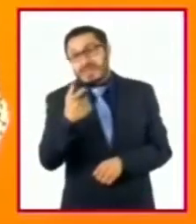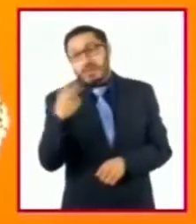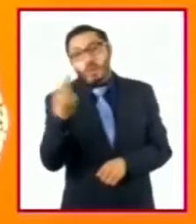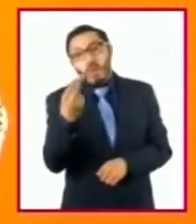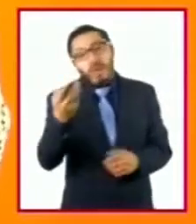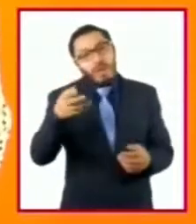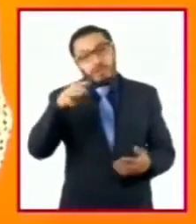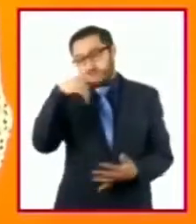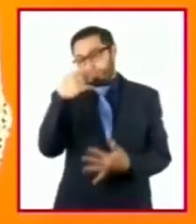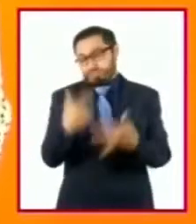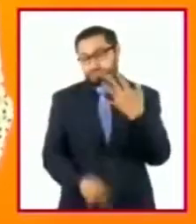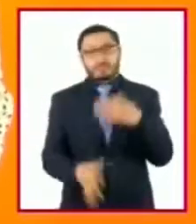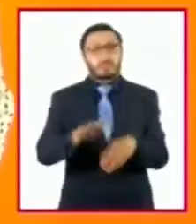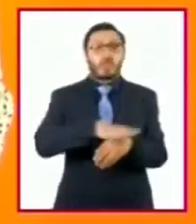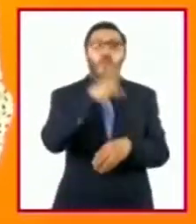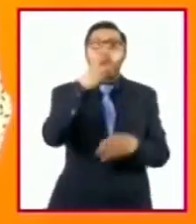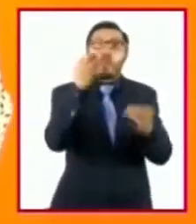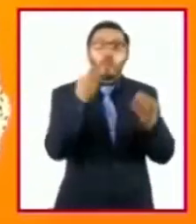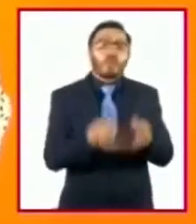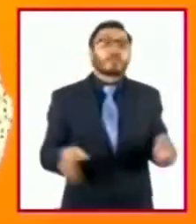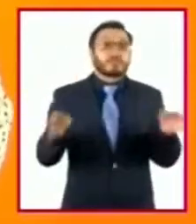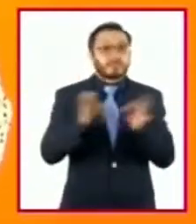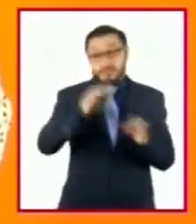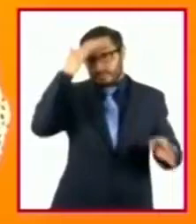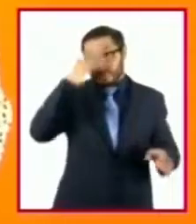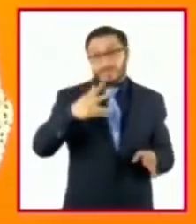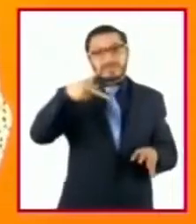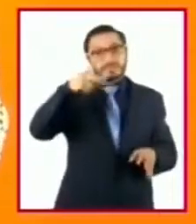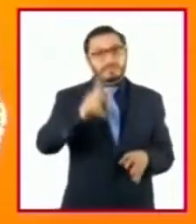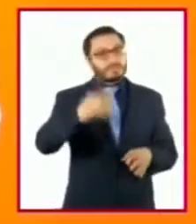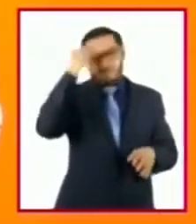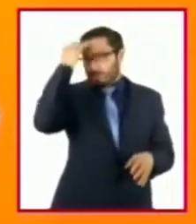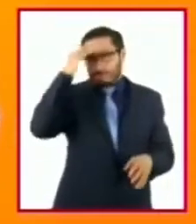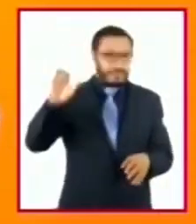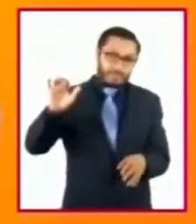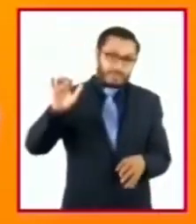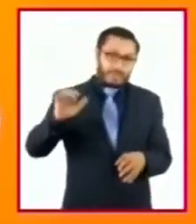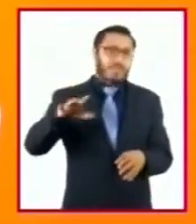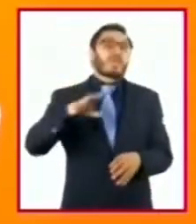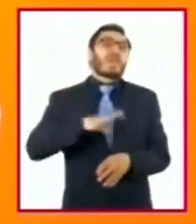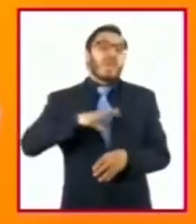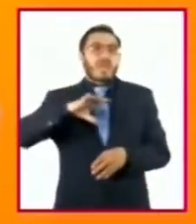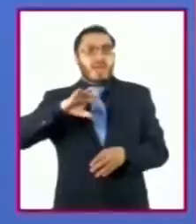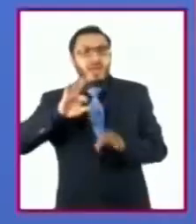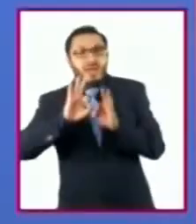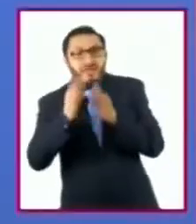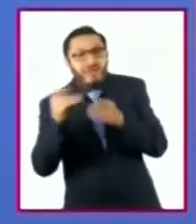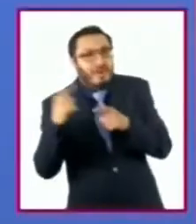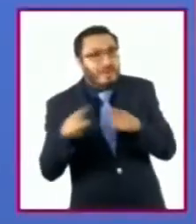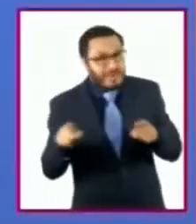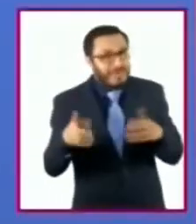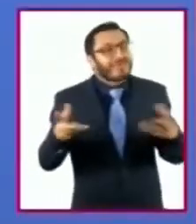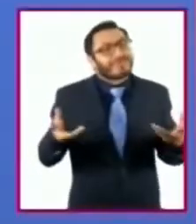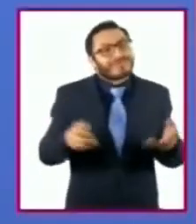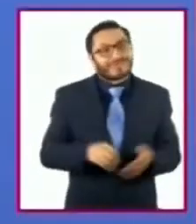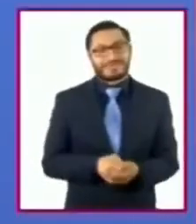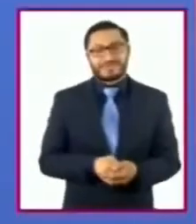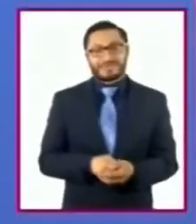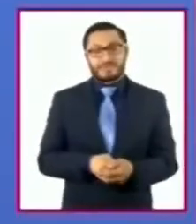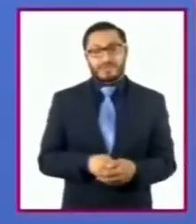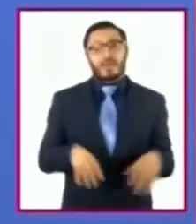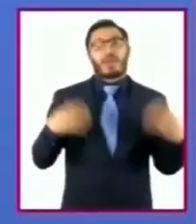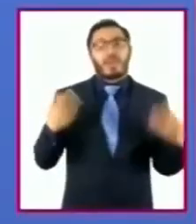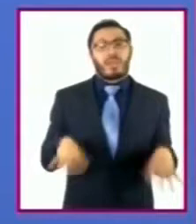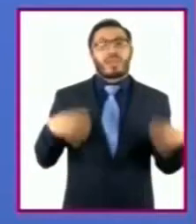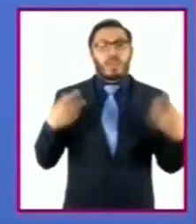eso es importante saber. Pero si acaso no, hay otros medios para hacerlo. Muy bien, es interesante lo que